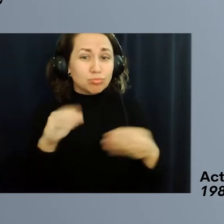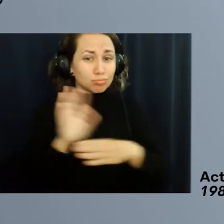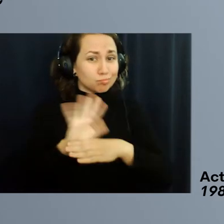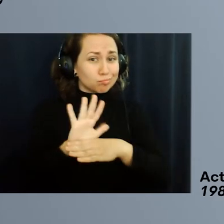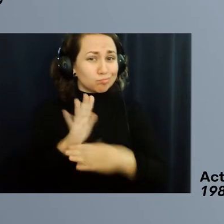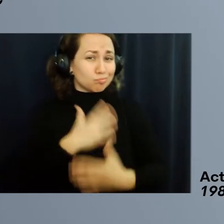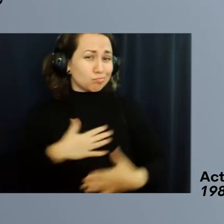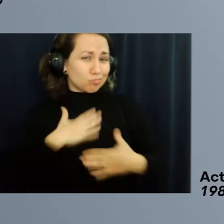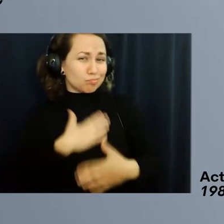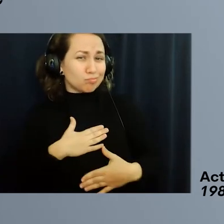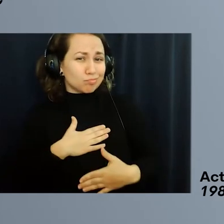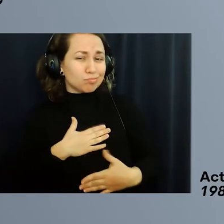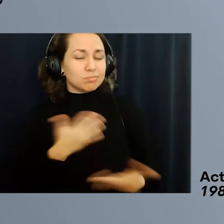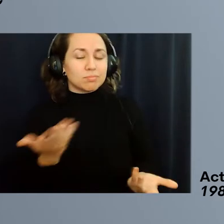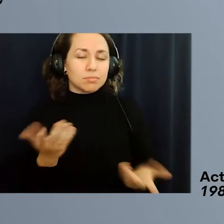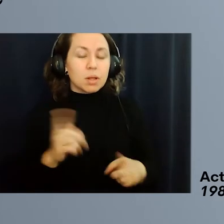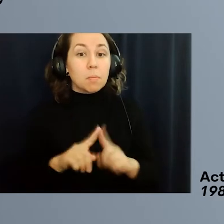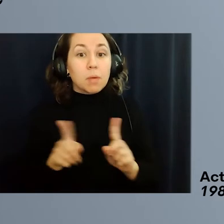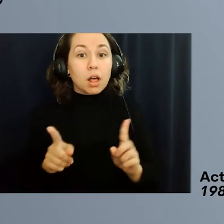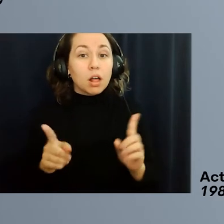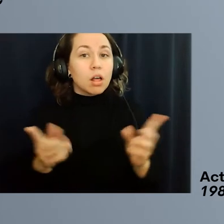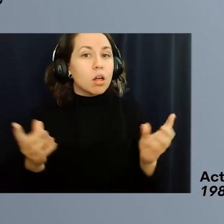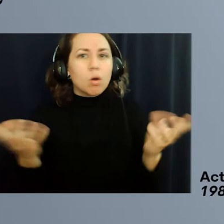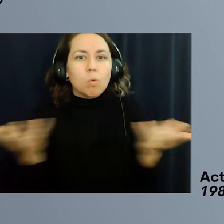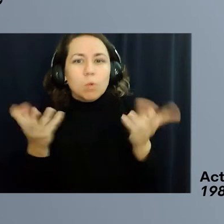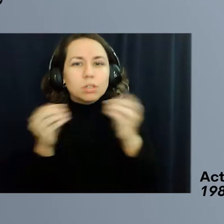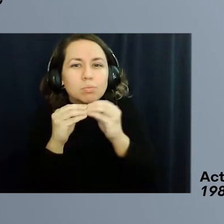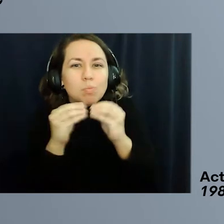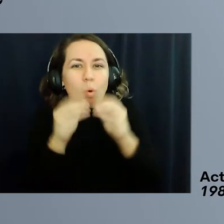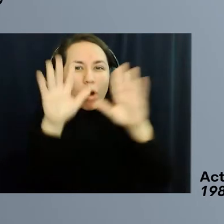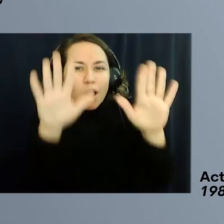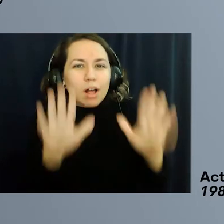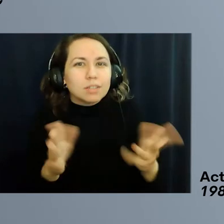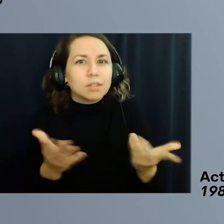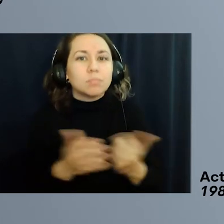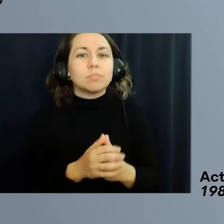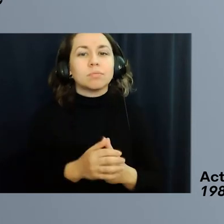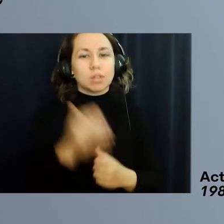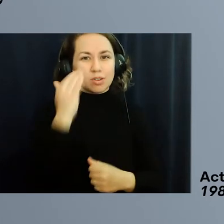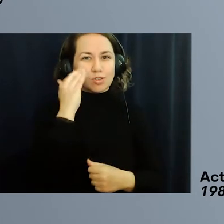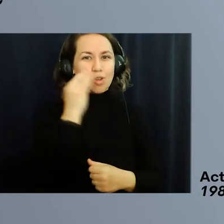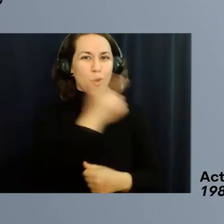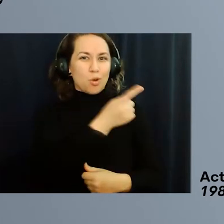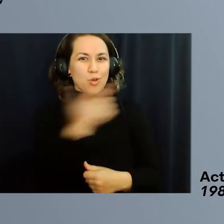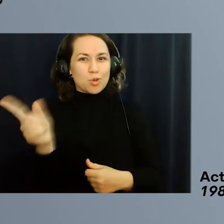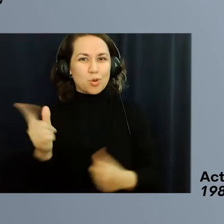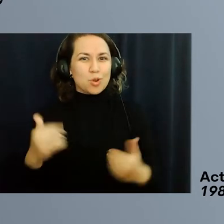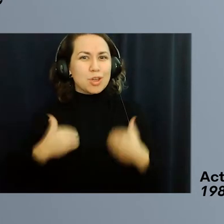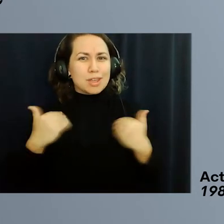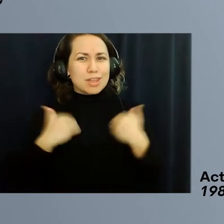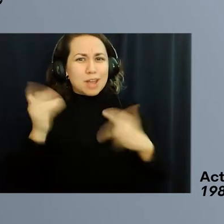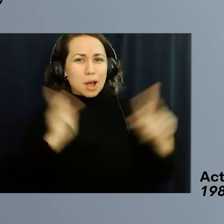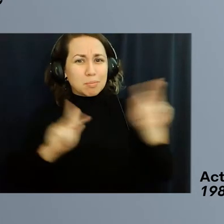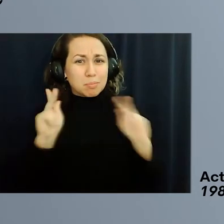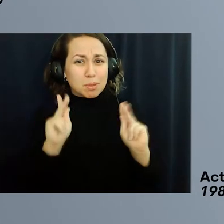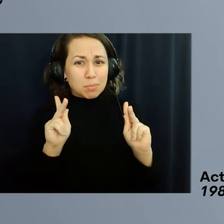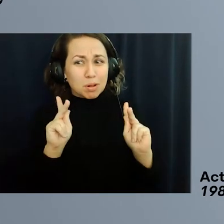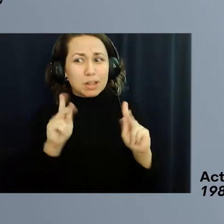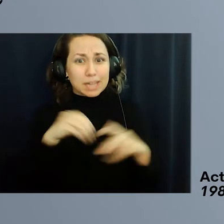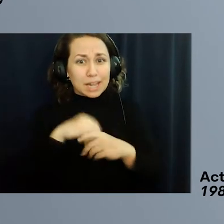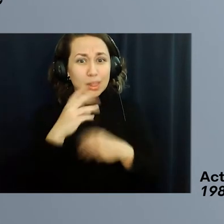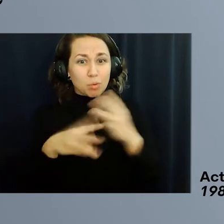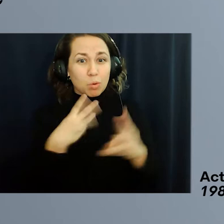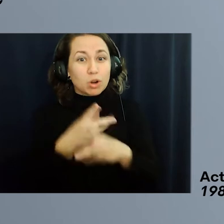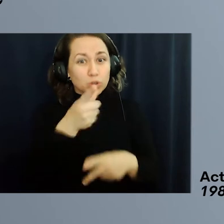contexto de la ficción y disfrute cinemático. Pero lo que es más maravilloso es saber que hay jóvenes como tú en el mundo